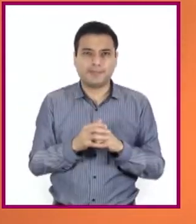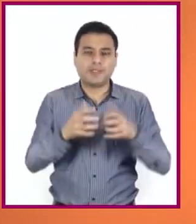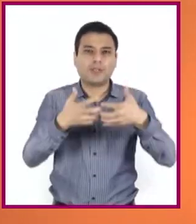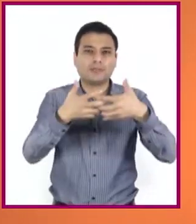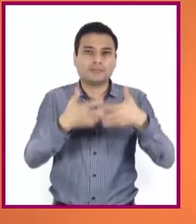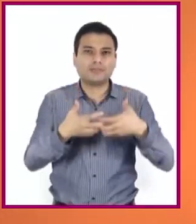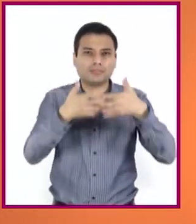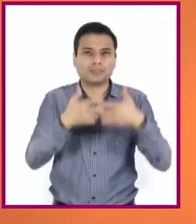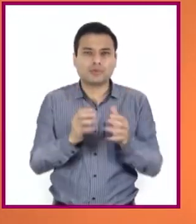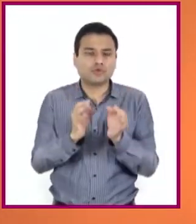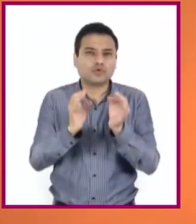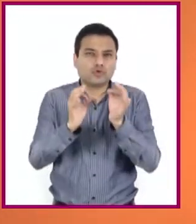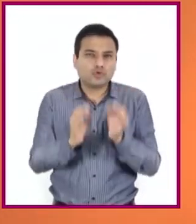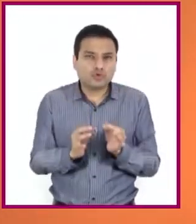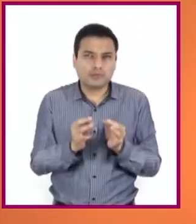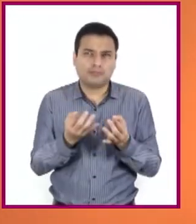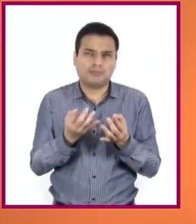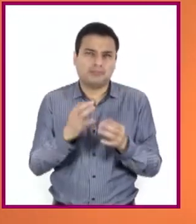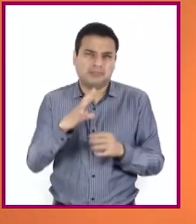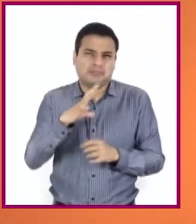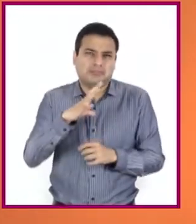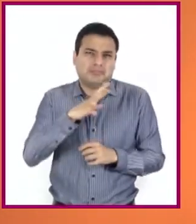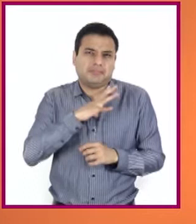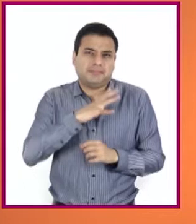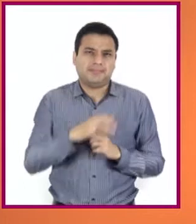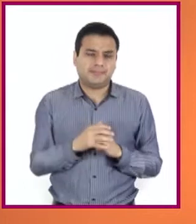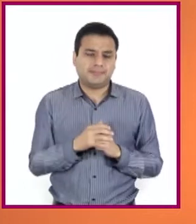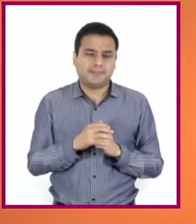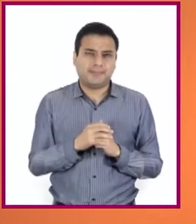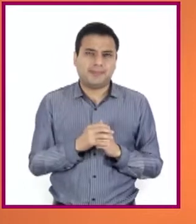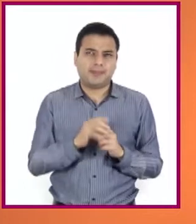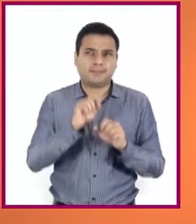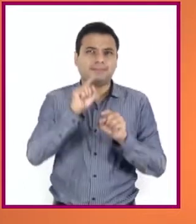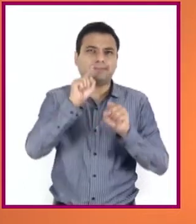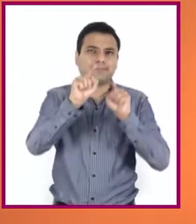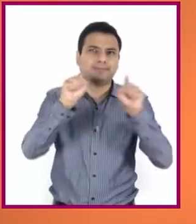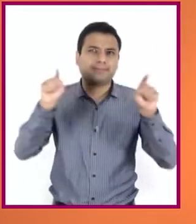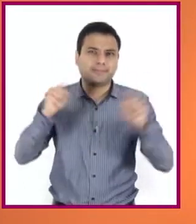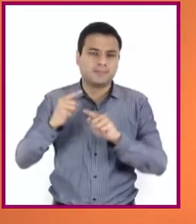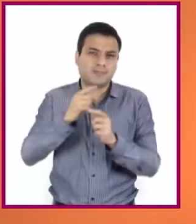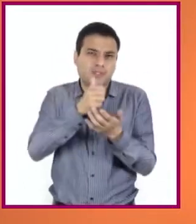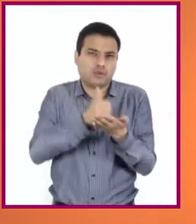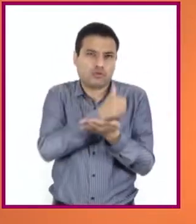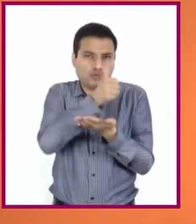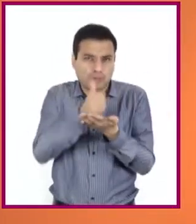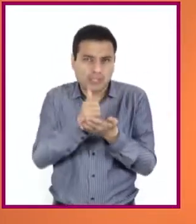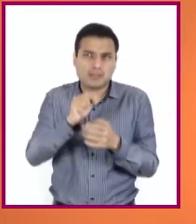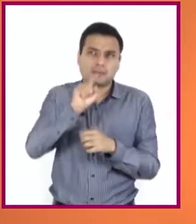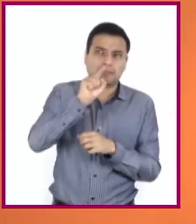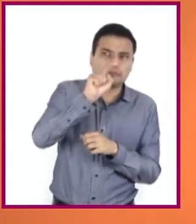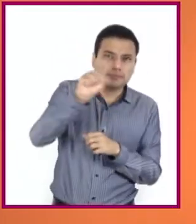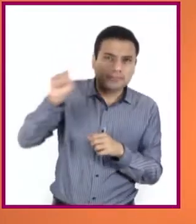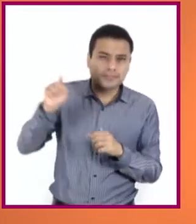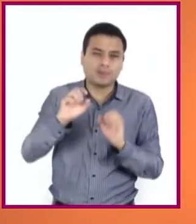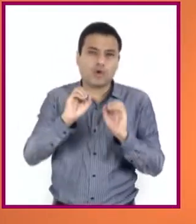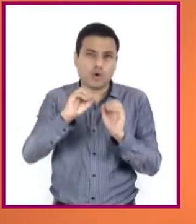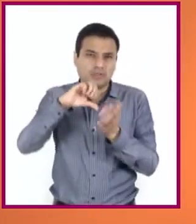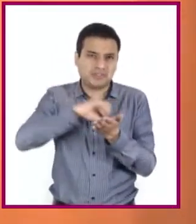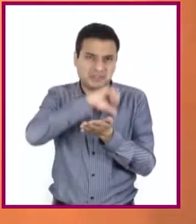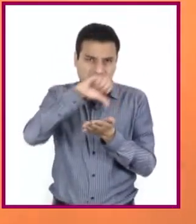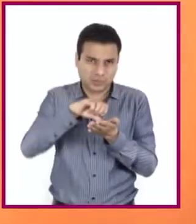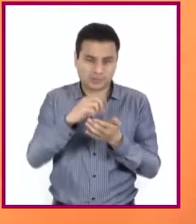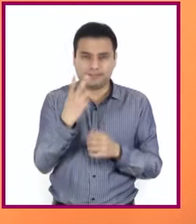subestaciones suelen estar al aire libre, cerca de las centrales y o en la periferia de las ciudades, aunque si no son de gran